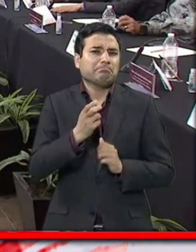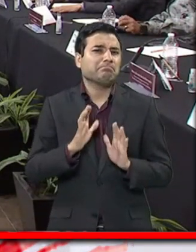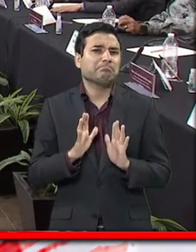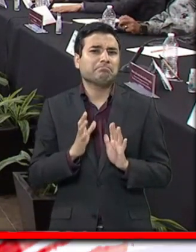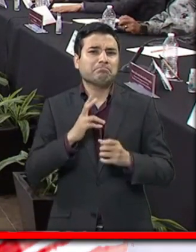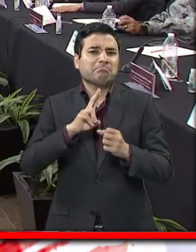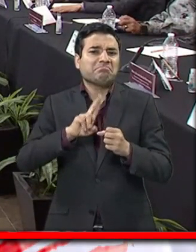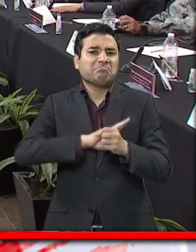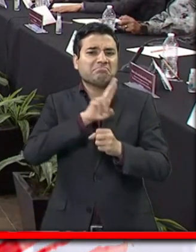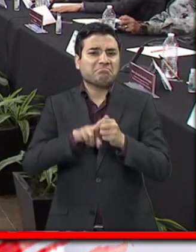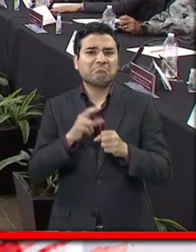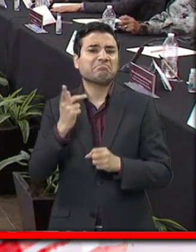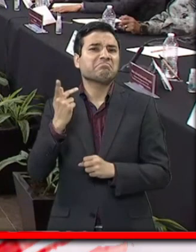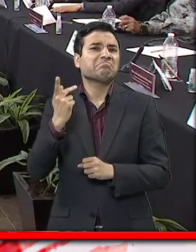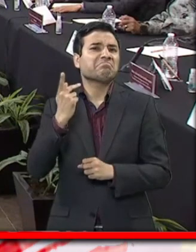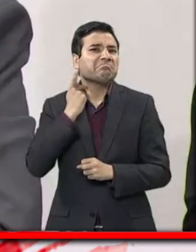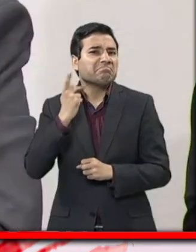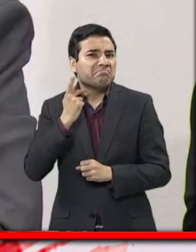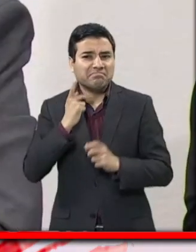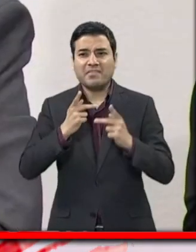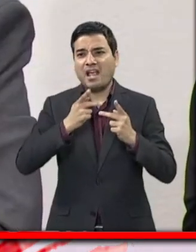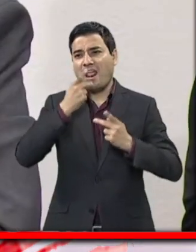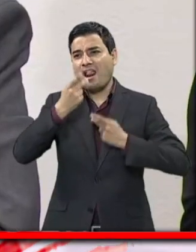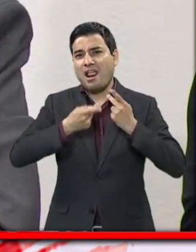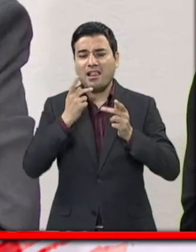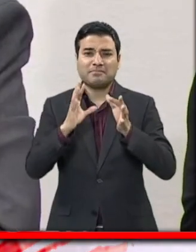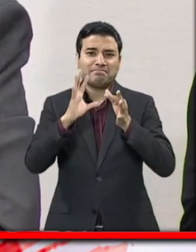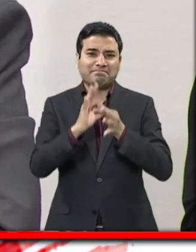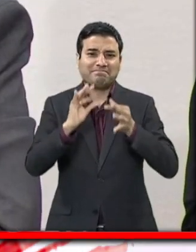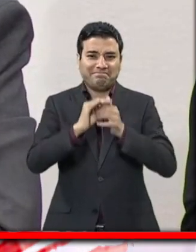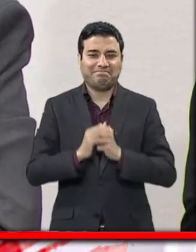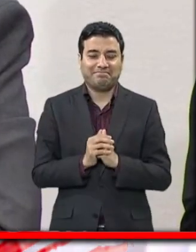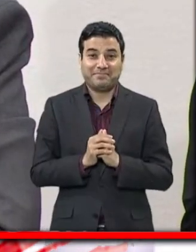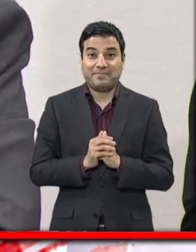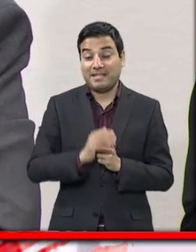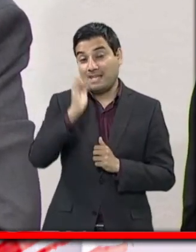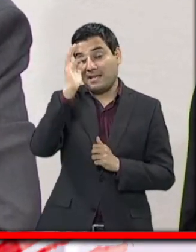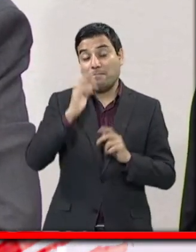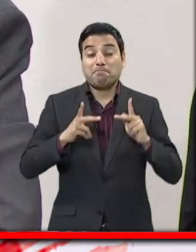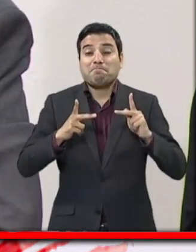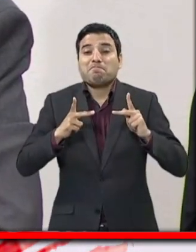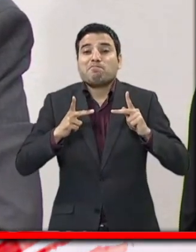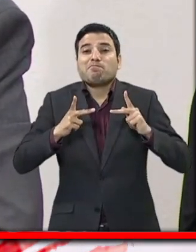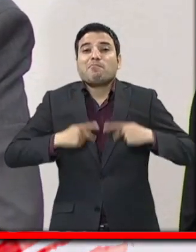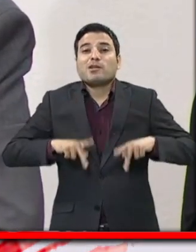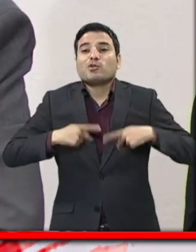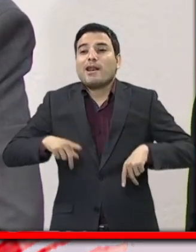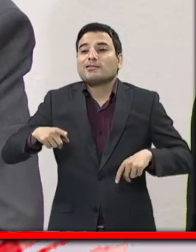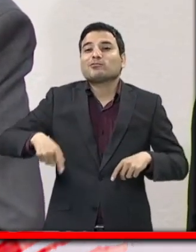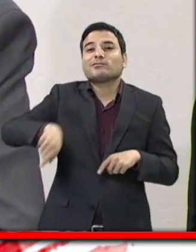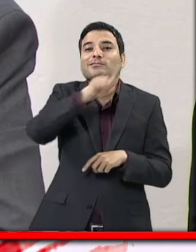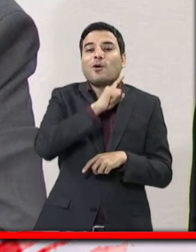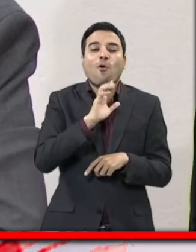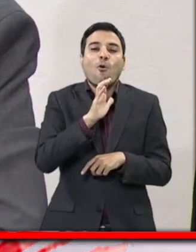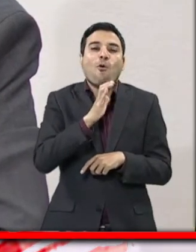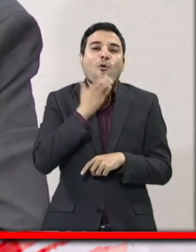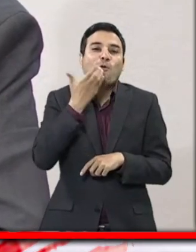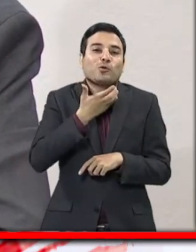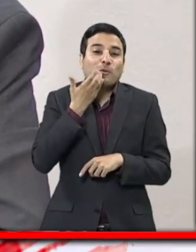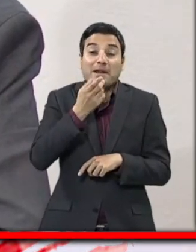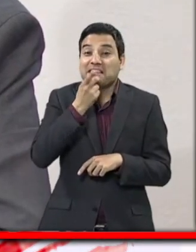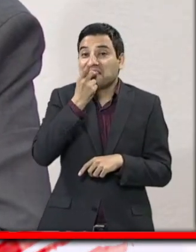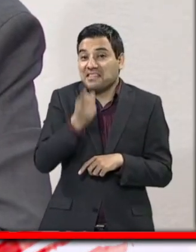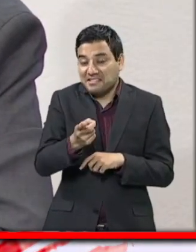político dice la filosofía popular que si uno